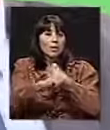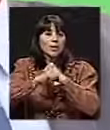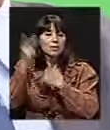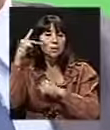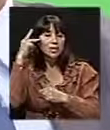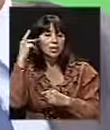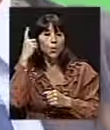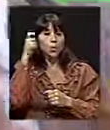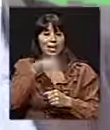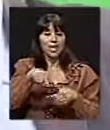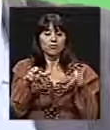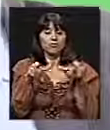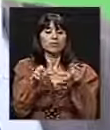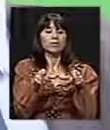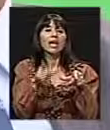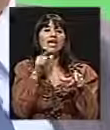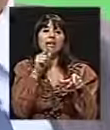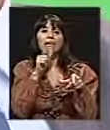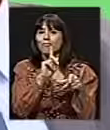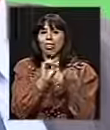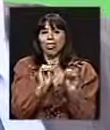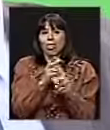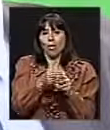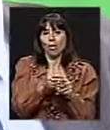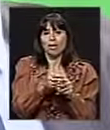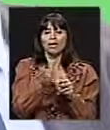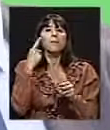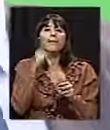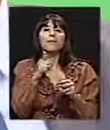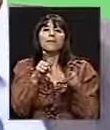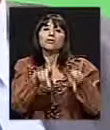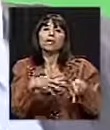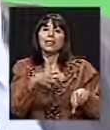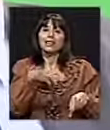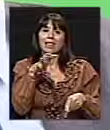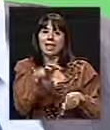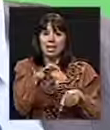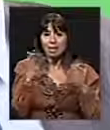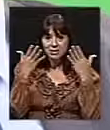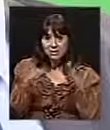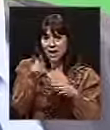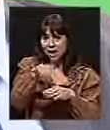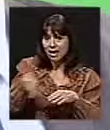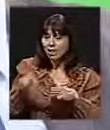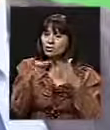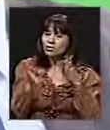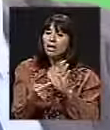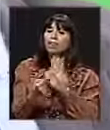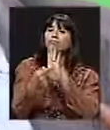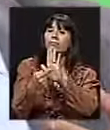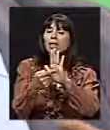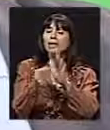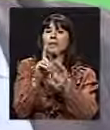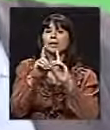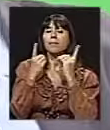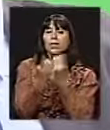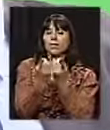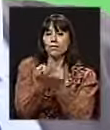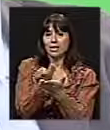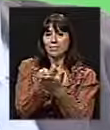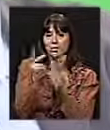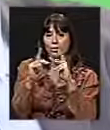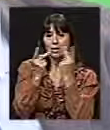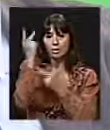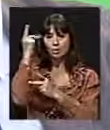el partido lo que ha hecho es ponerse a disposición del Tribunal Supremo de Elecciones, del Departamento de Financiamiento de Partidos Políticos, para que esclarezca todo lo que tenga